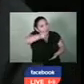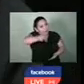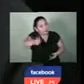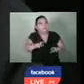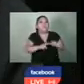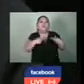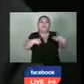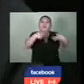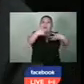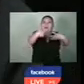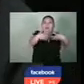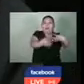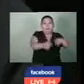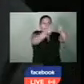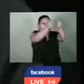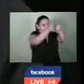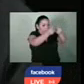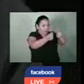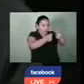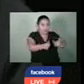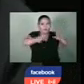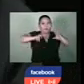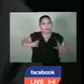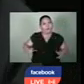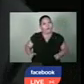me refiero al presupuesto general,